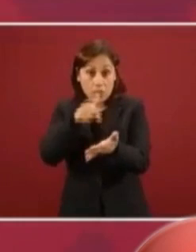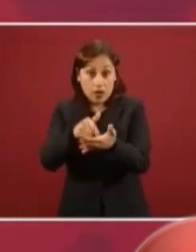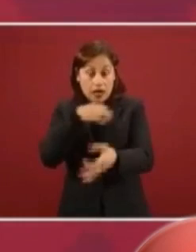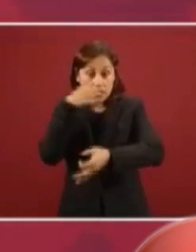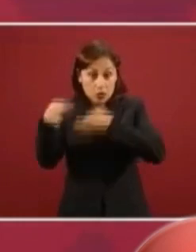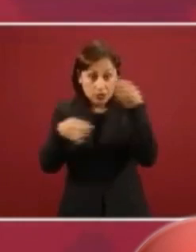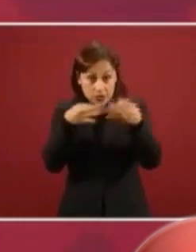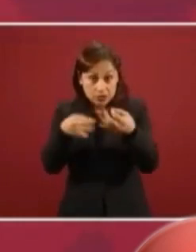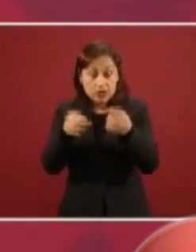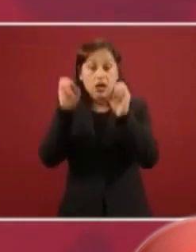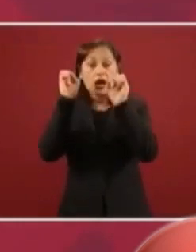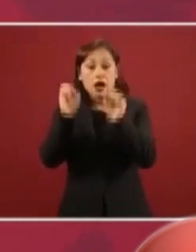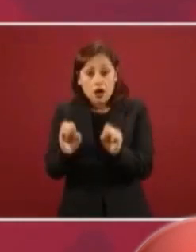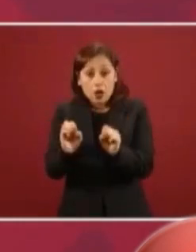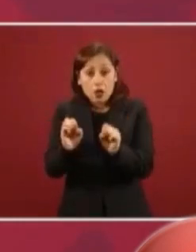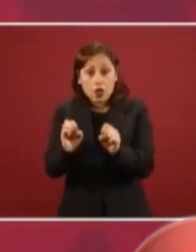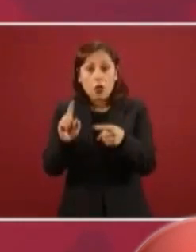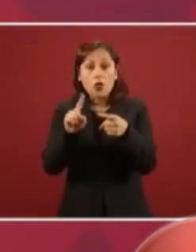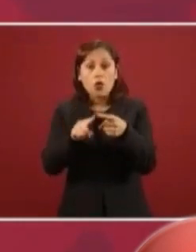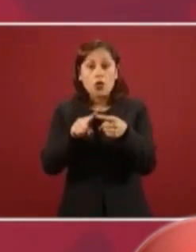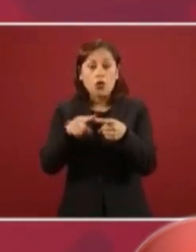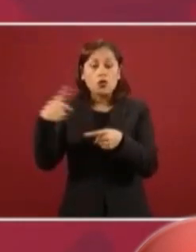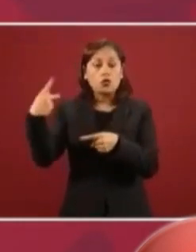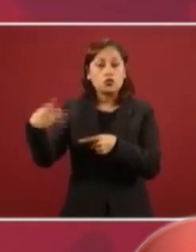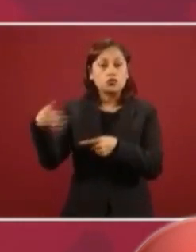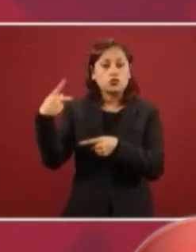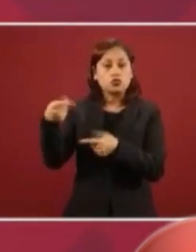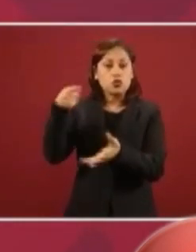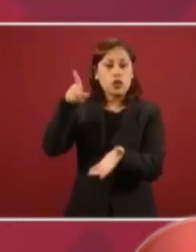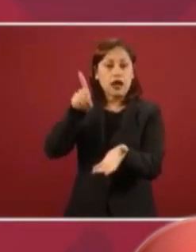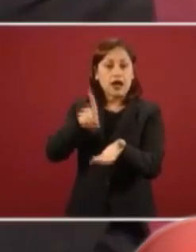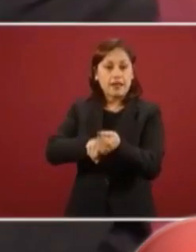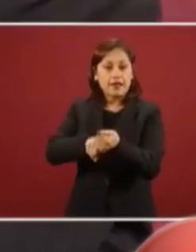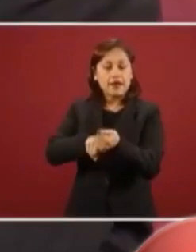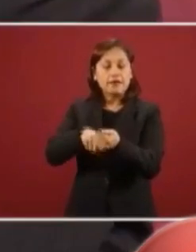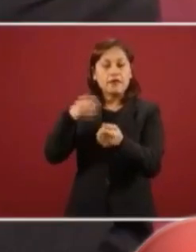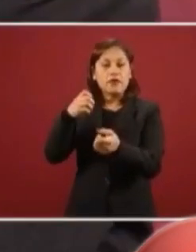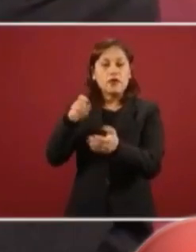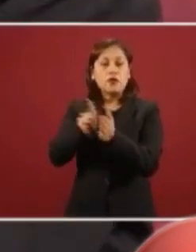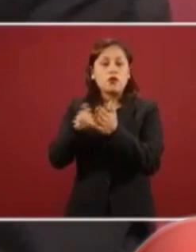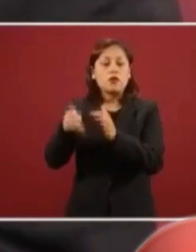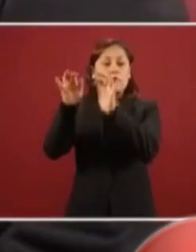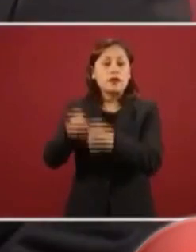este es la política editorial del periódico